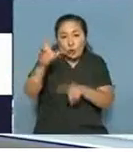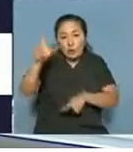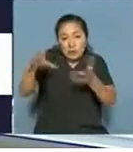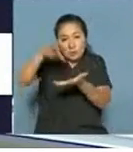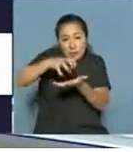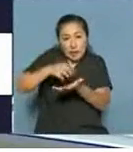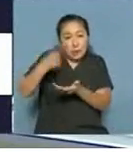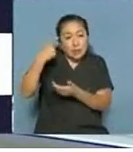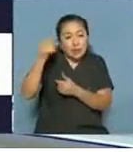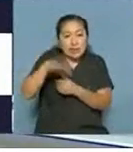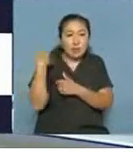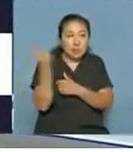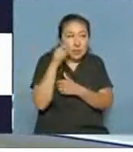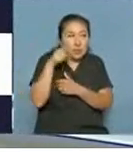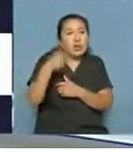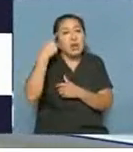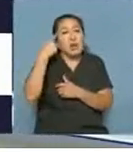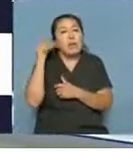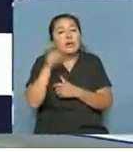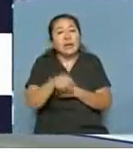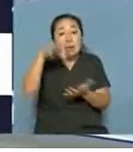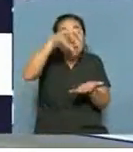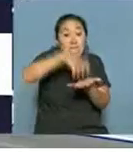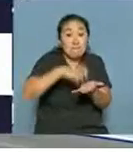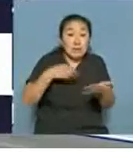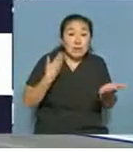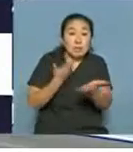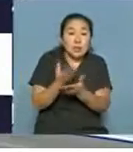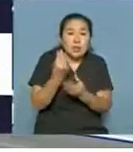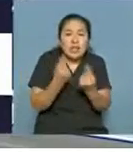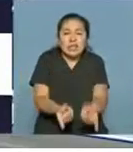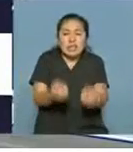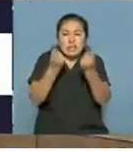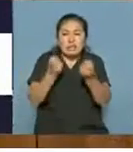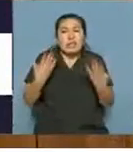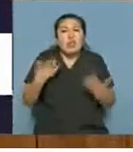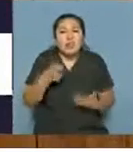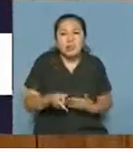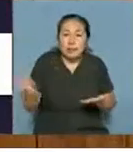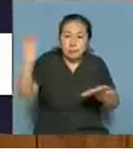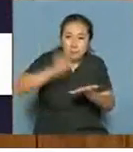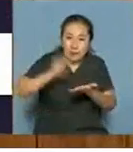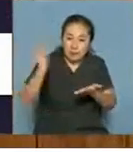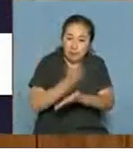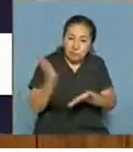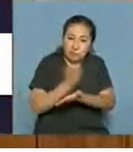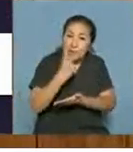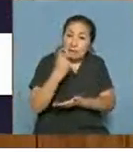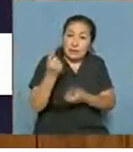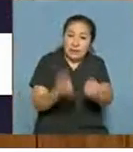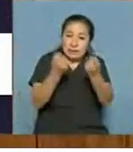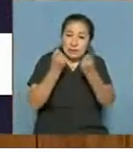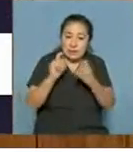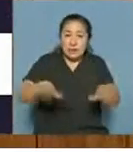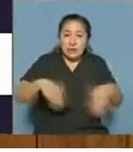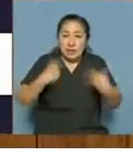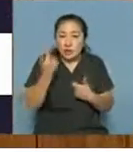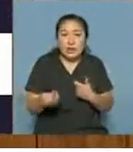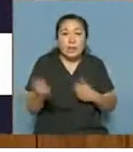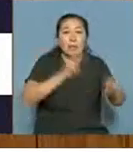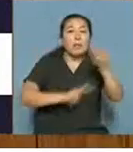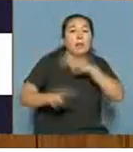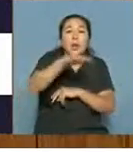lugares estratégicos, donde la empresa nos planteó la necesidad de mayor generación de energía. Entonces se analizaron estos lugares y se